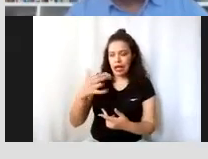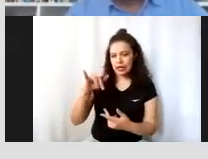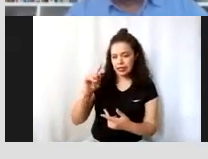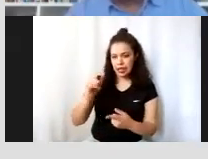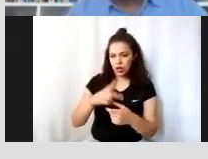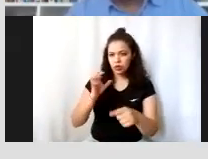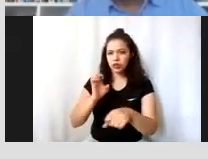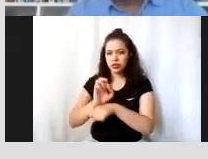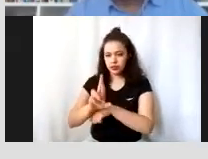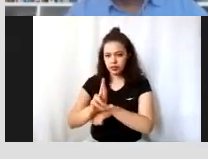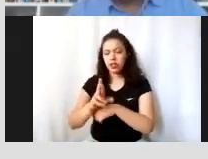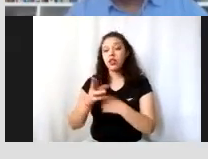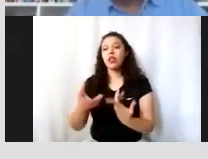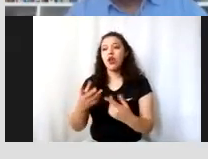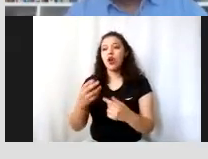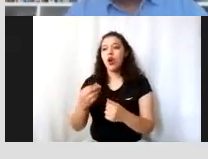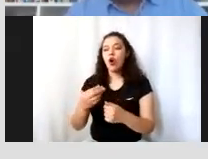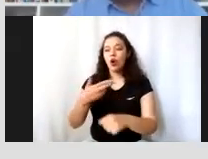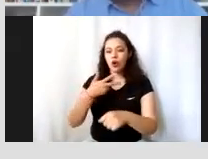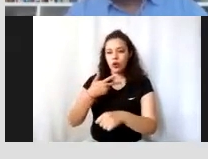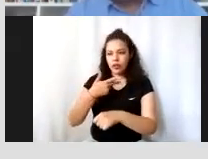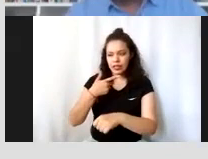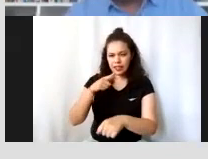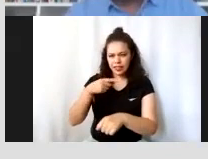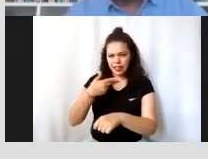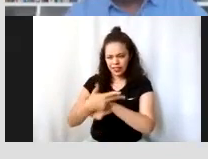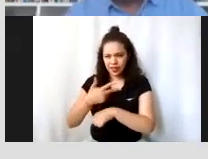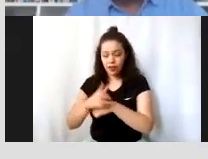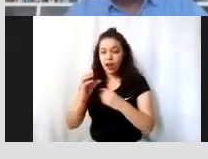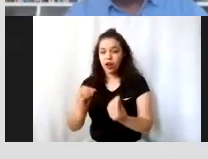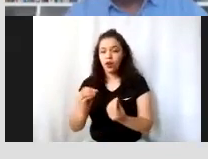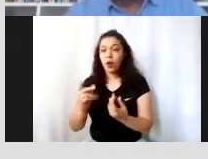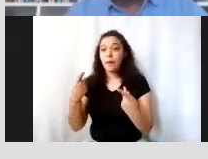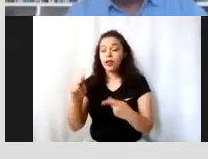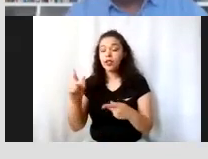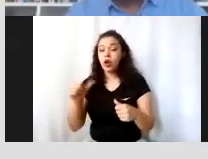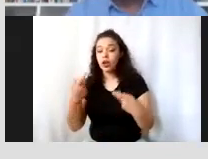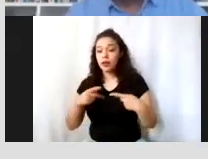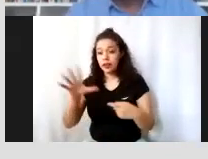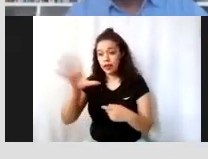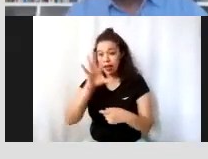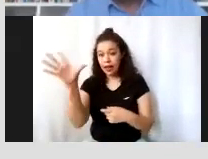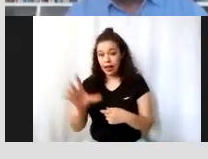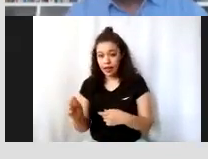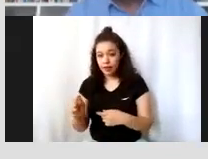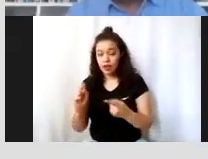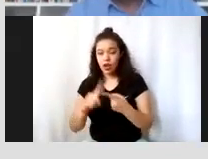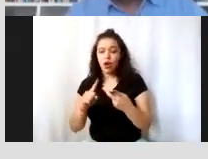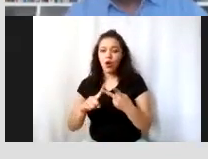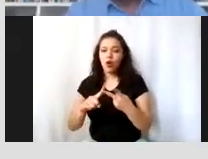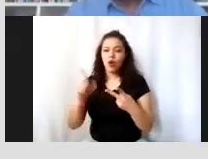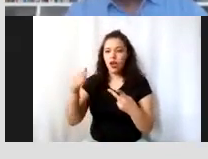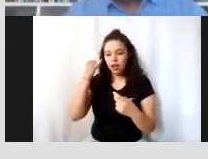o nicaragüenses o hondureños, sino ya hay personas de nacionalidad africana y asiática en las